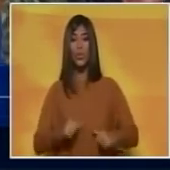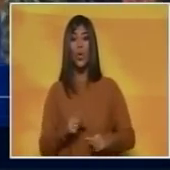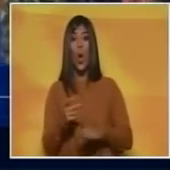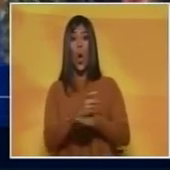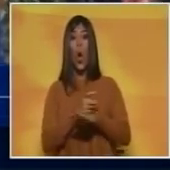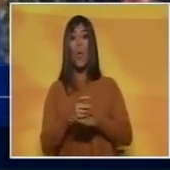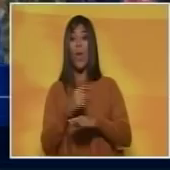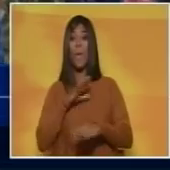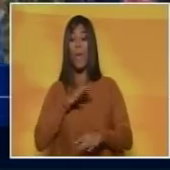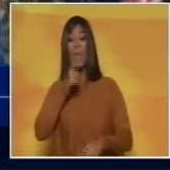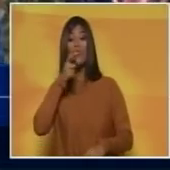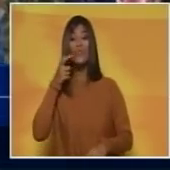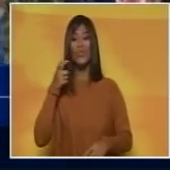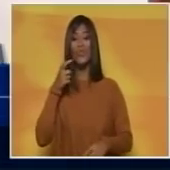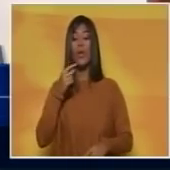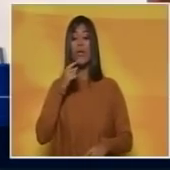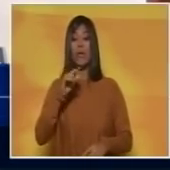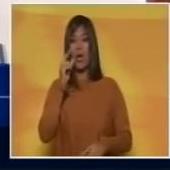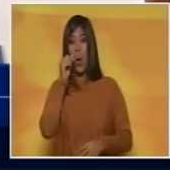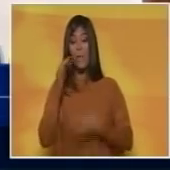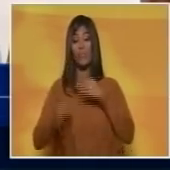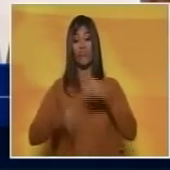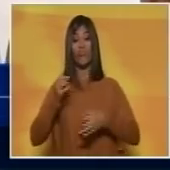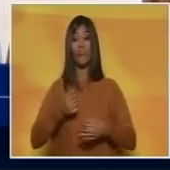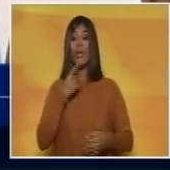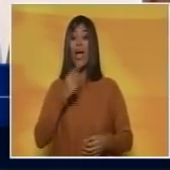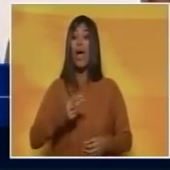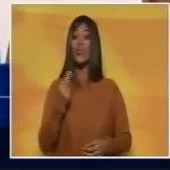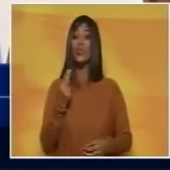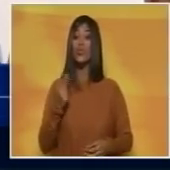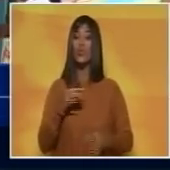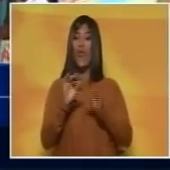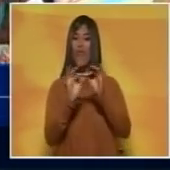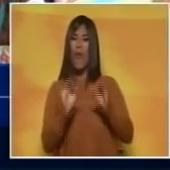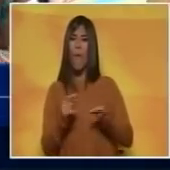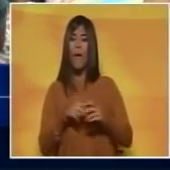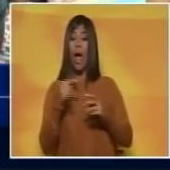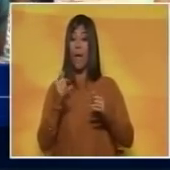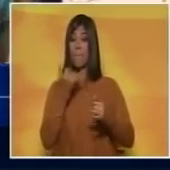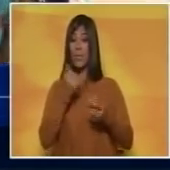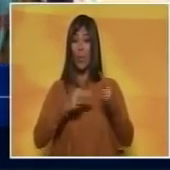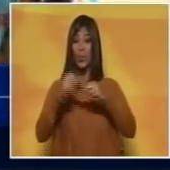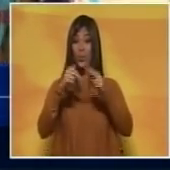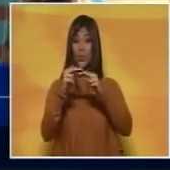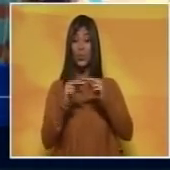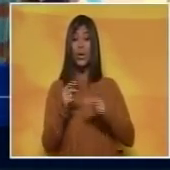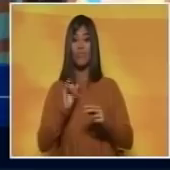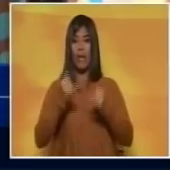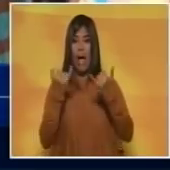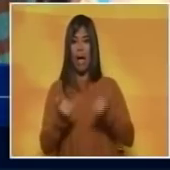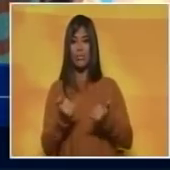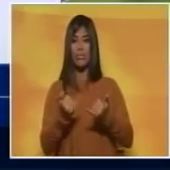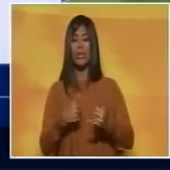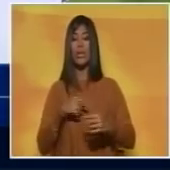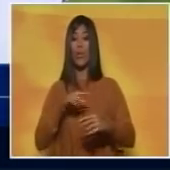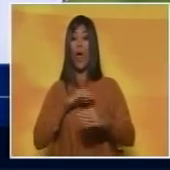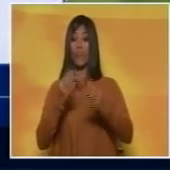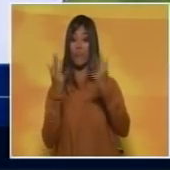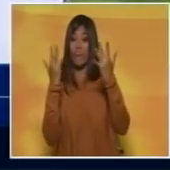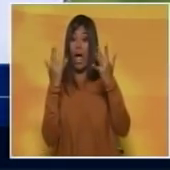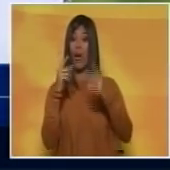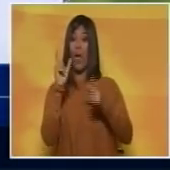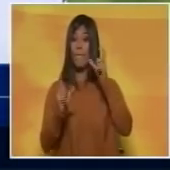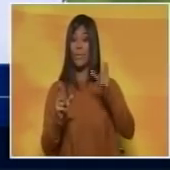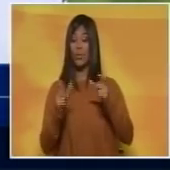gobernador de la entidad llanera, Rafael Calles, destacó la utilización del modelo de autoconstrucción, siendo ejecutadas con la mano de obra de los